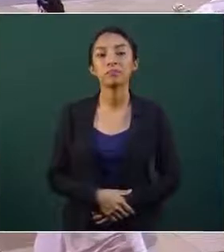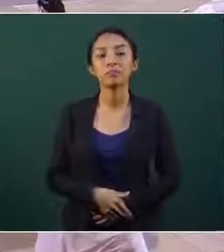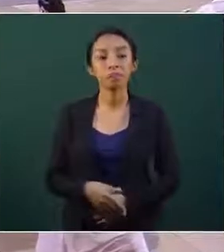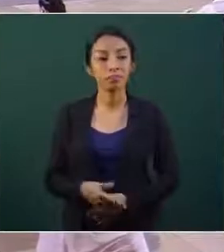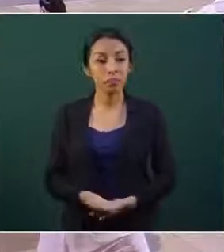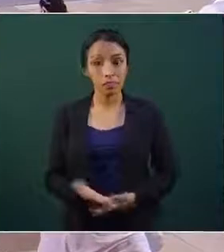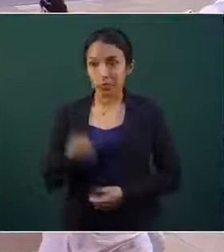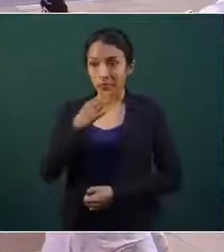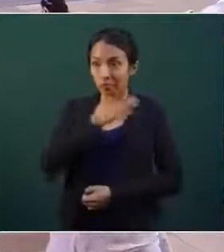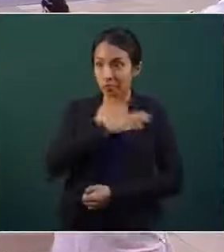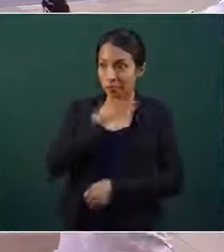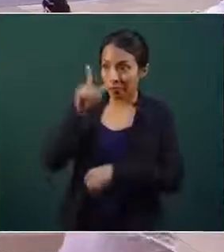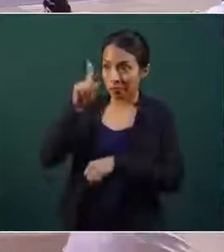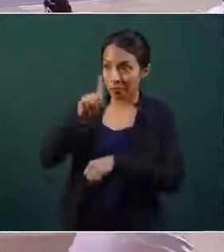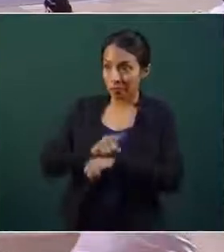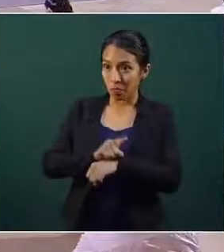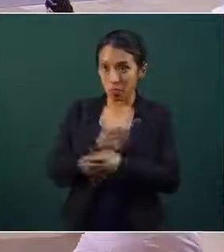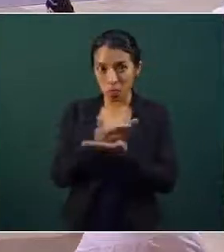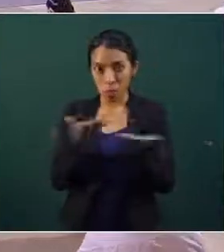Buenos días,